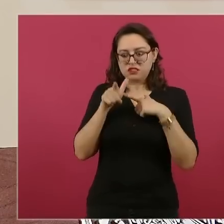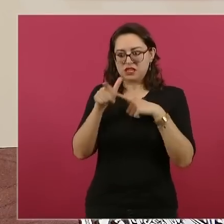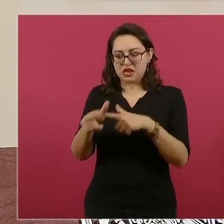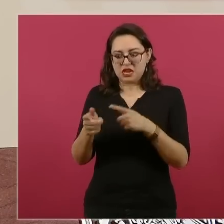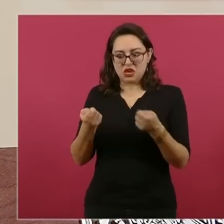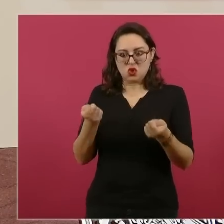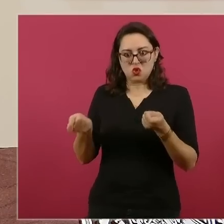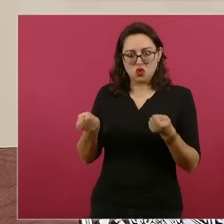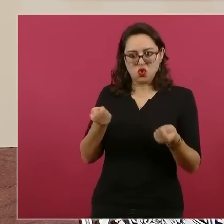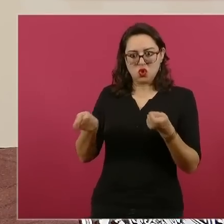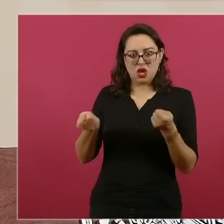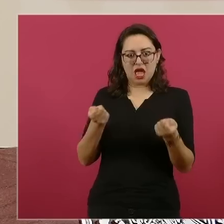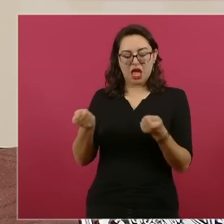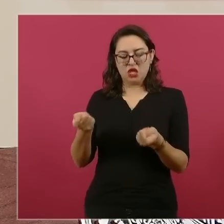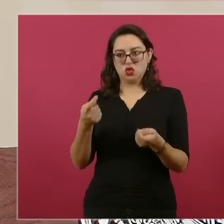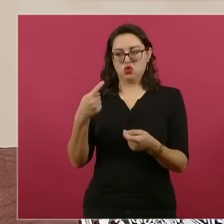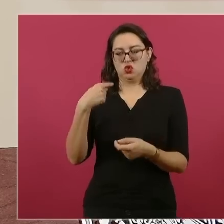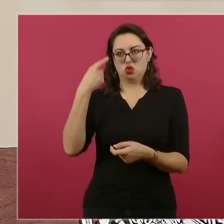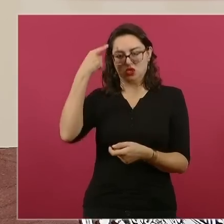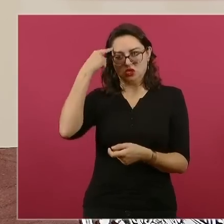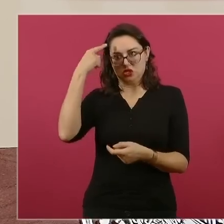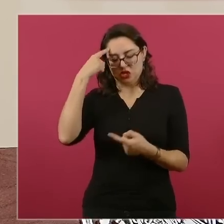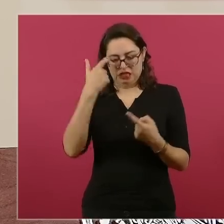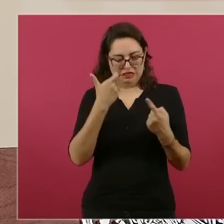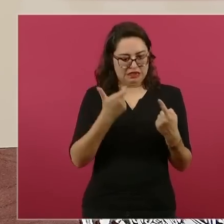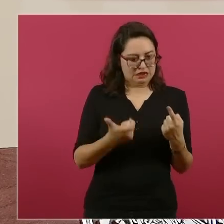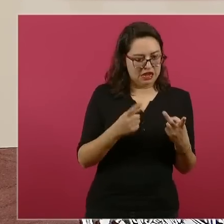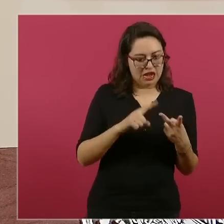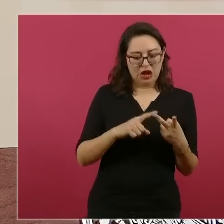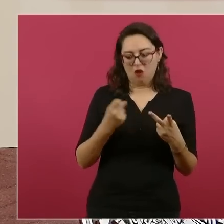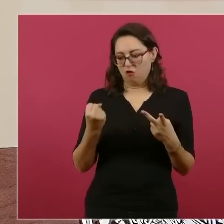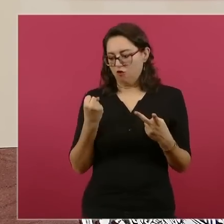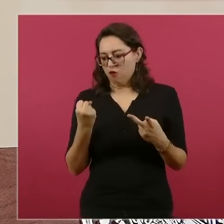ni al dinero ni al poder.